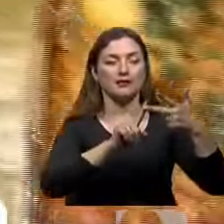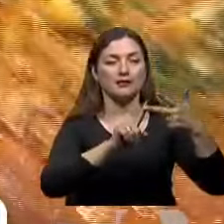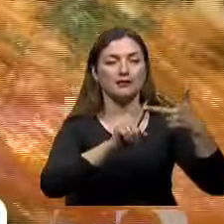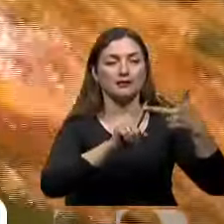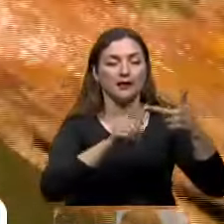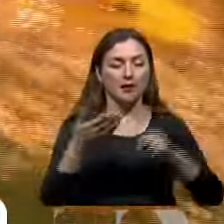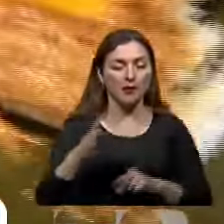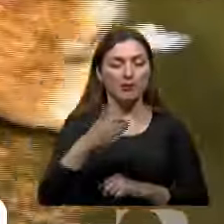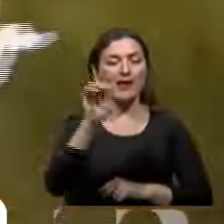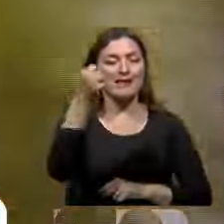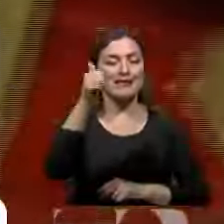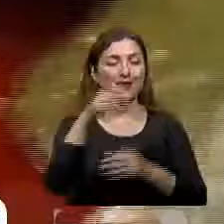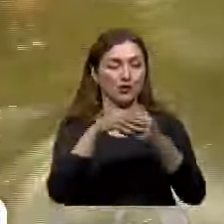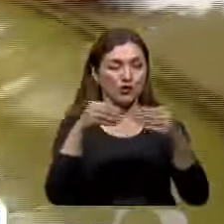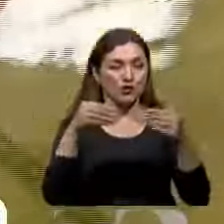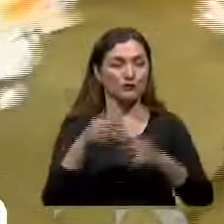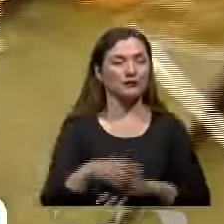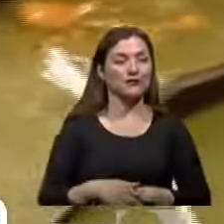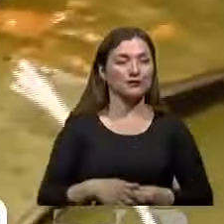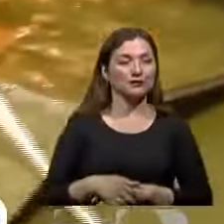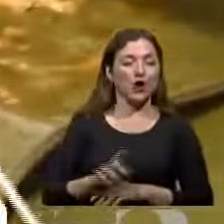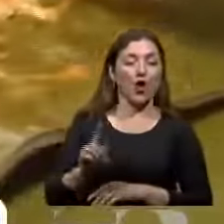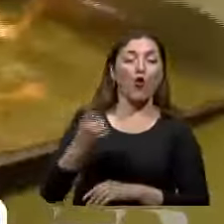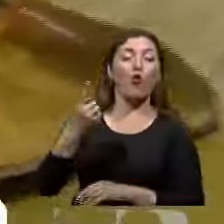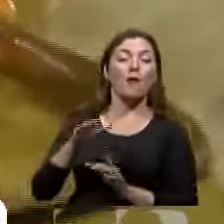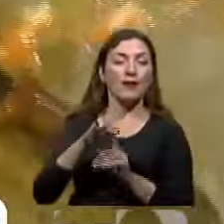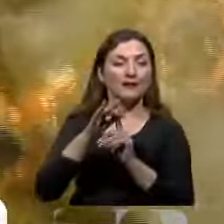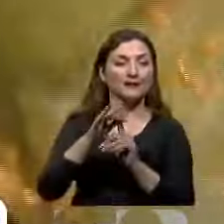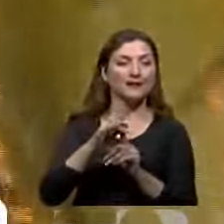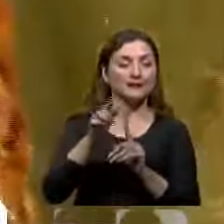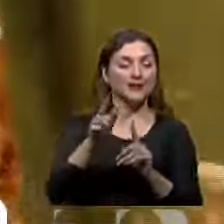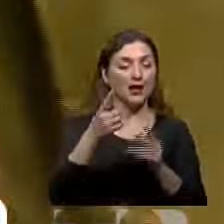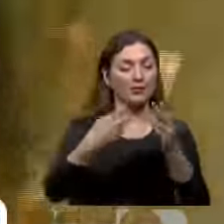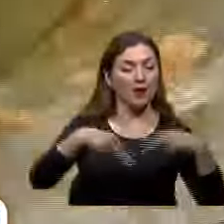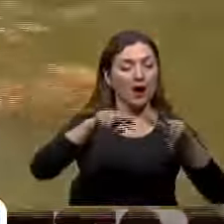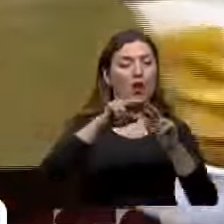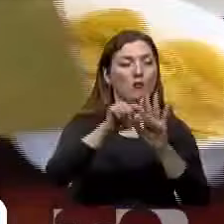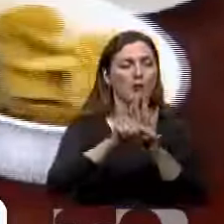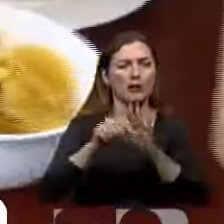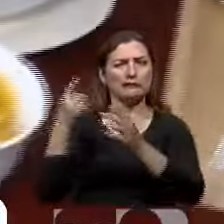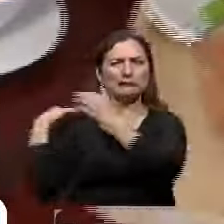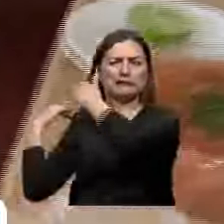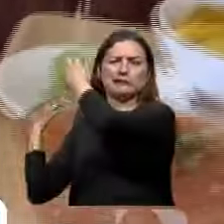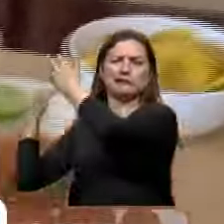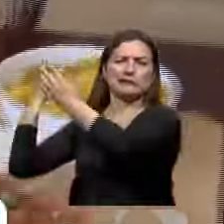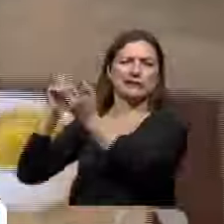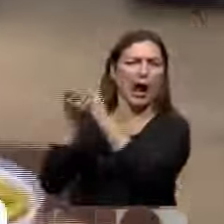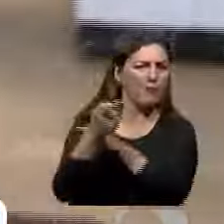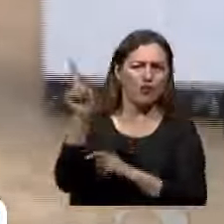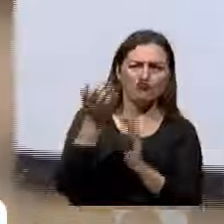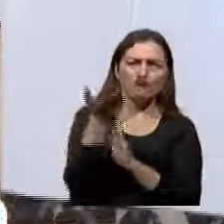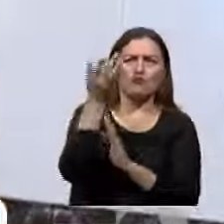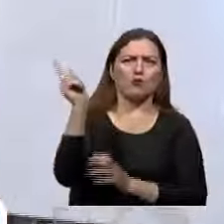la de marisco, $10. Lo único que sí también tenemos que recalcar es que los precios los hemos mantenido. Los precios con los que